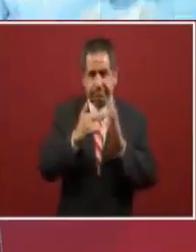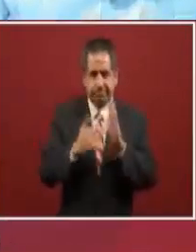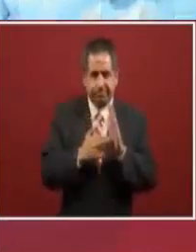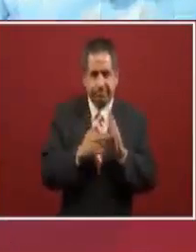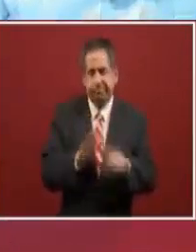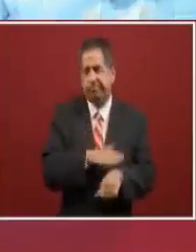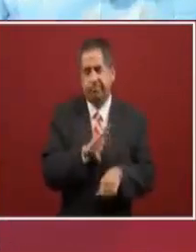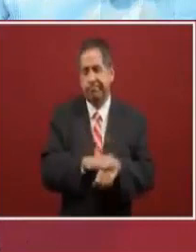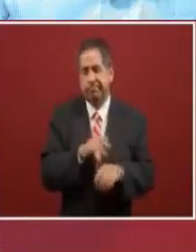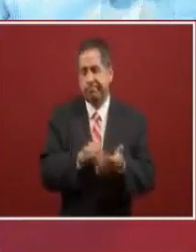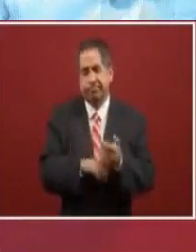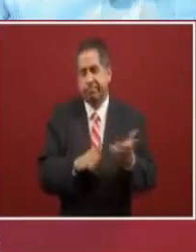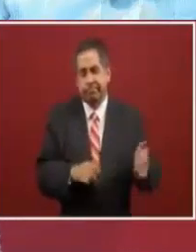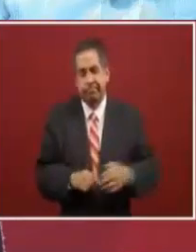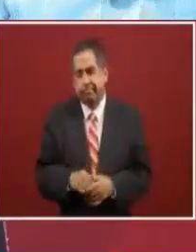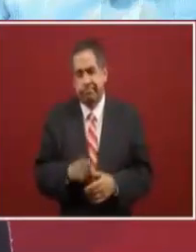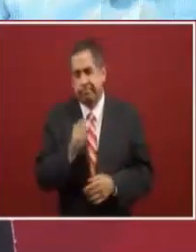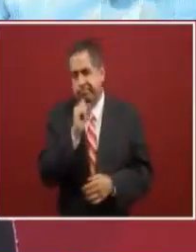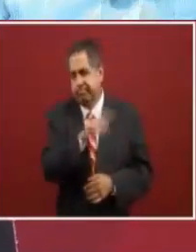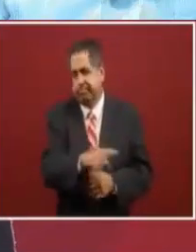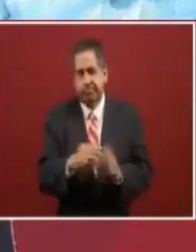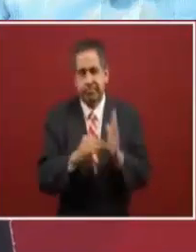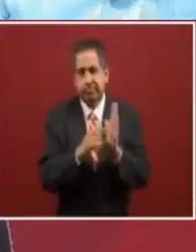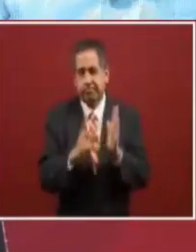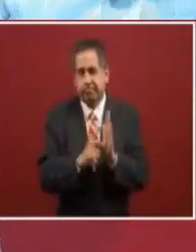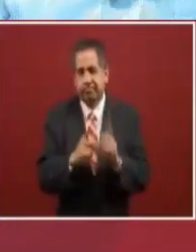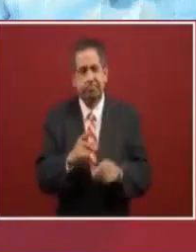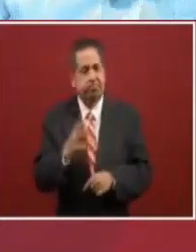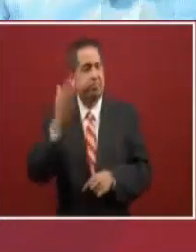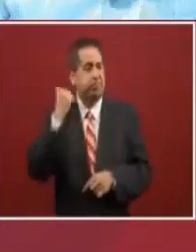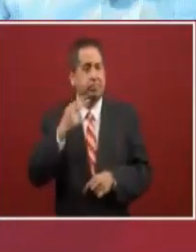Es la metodología que se utilizó